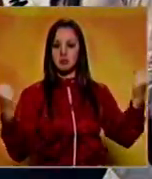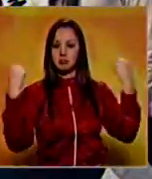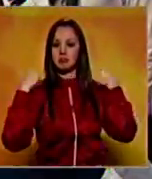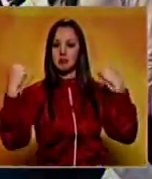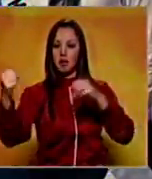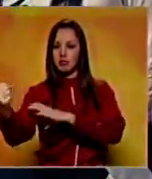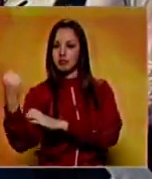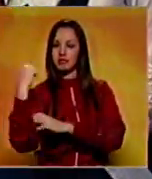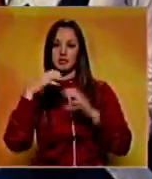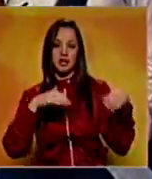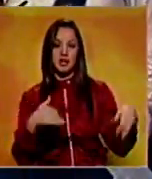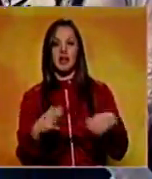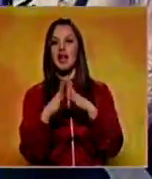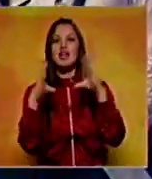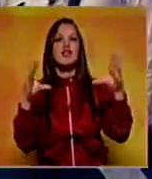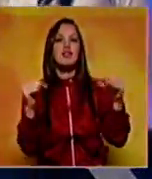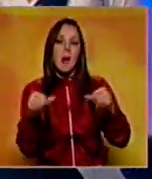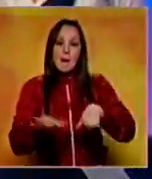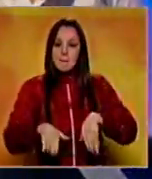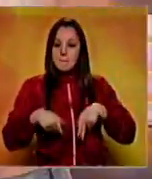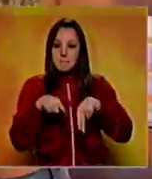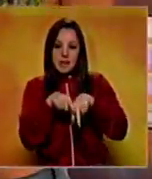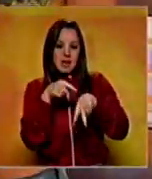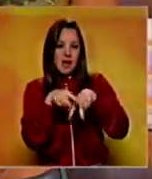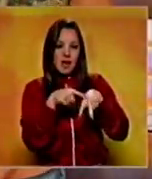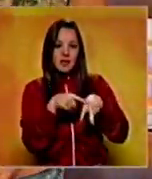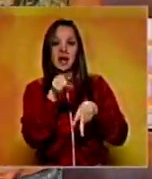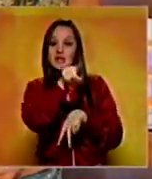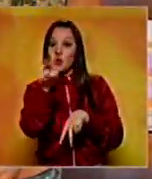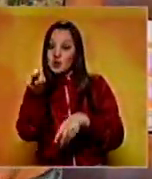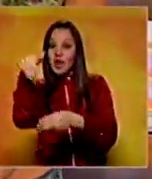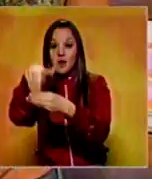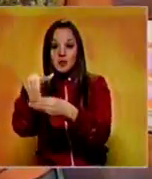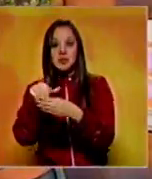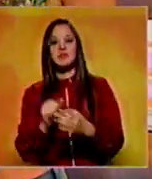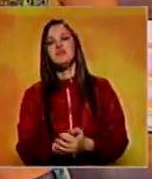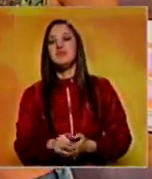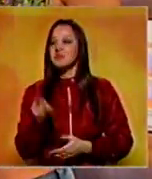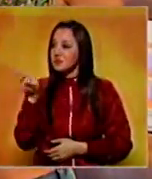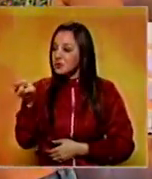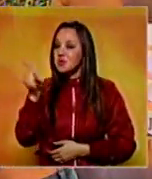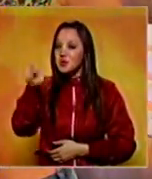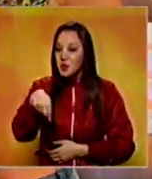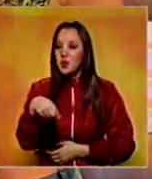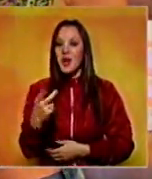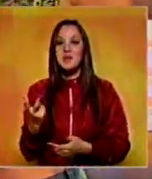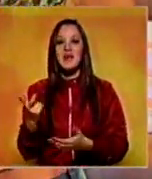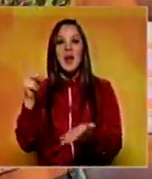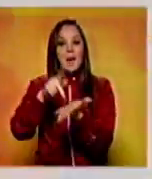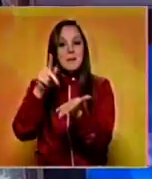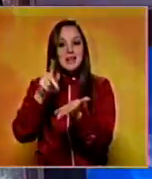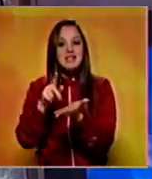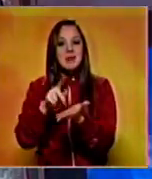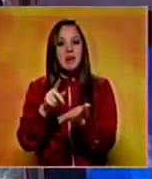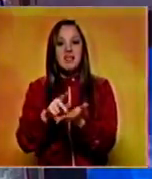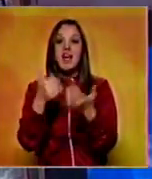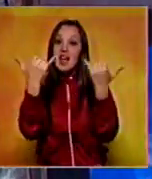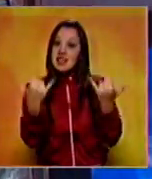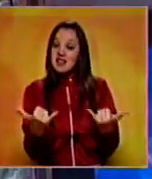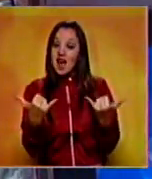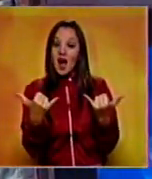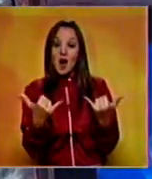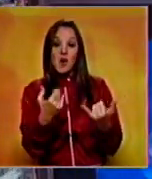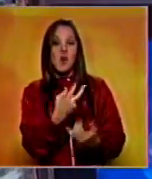piernas y por todas las que nos quieran regalar, así que a votar. Alice, hace unos añitos pasaste también por este escenario y ahora Venevisión te recibe